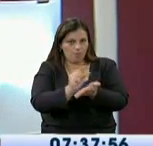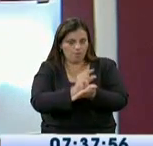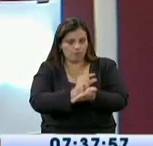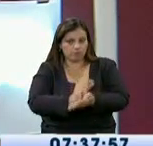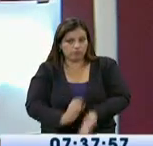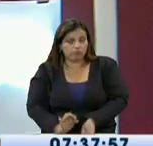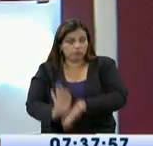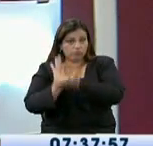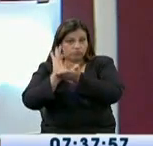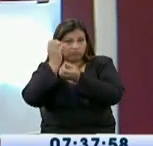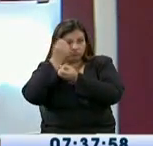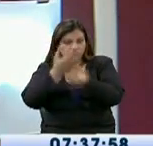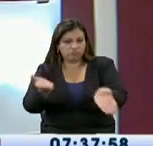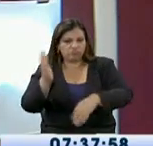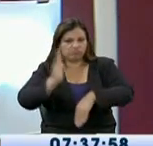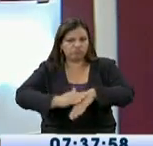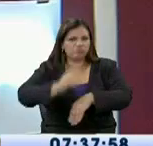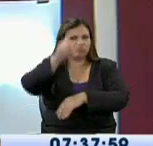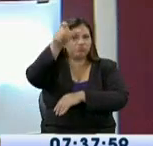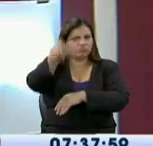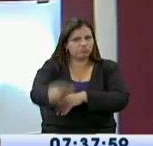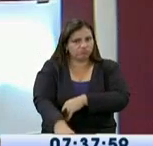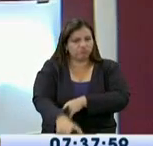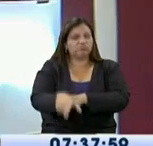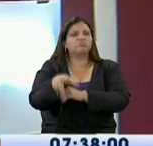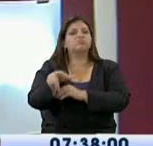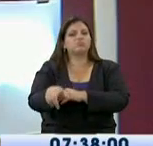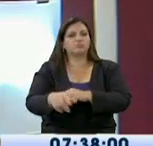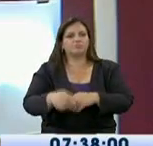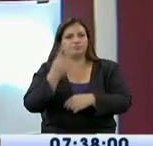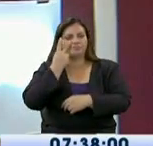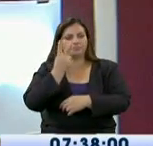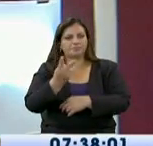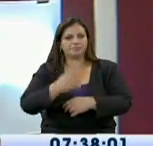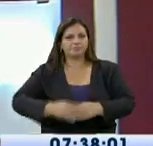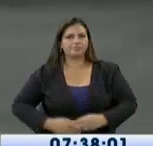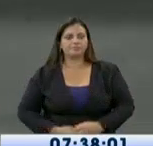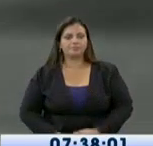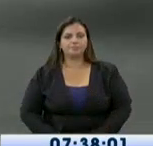persona habría provocado el siniestro. Veamos.